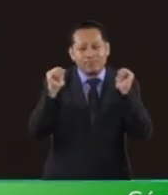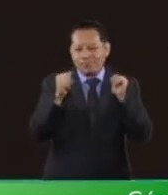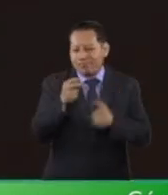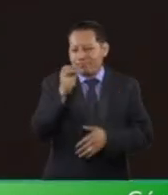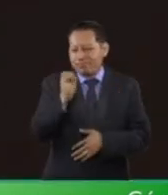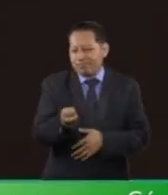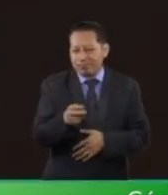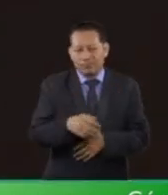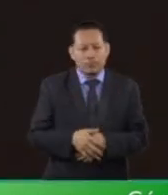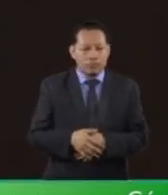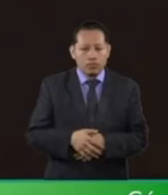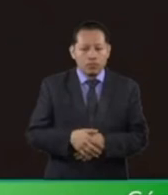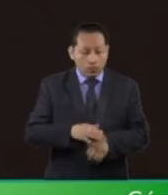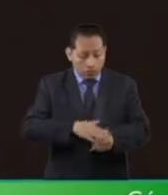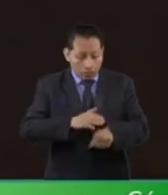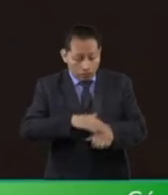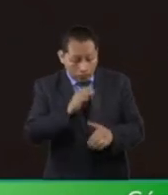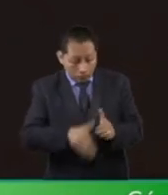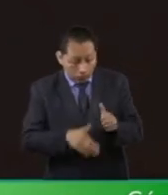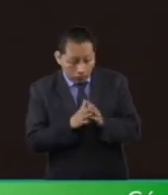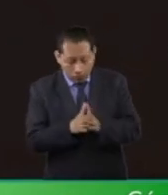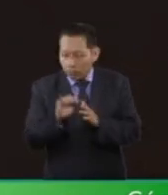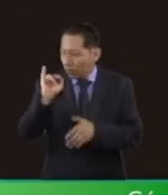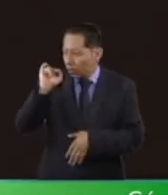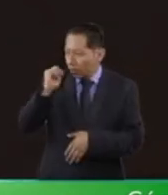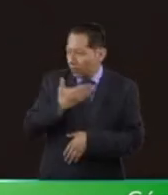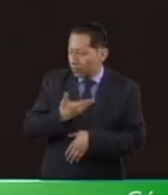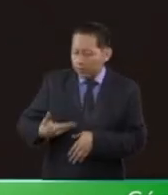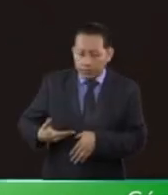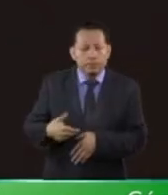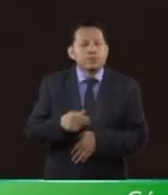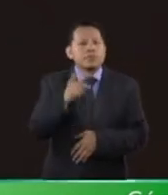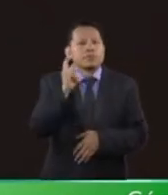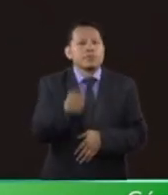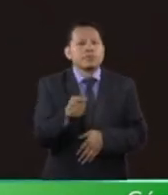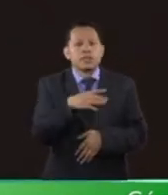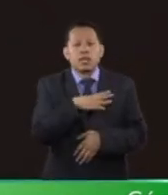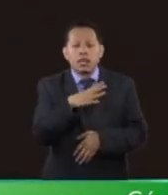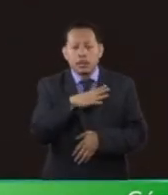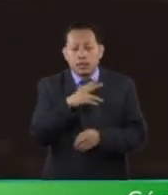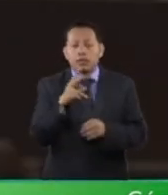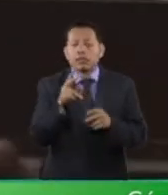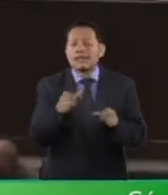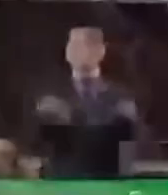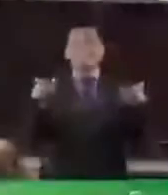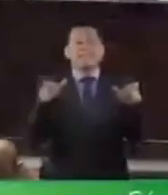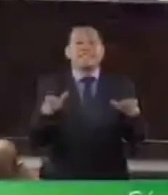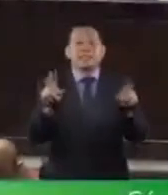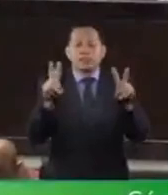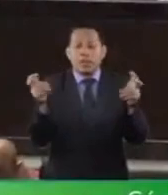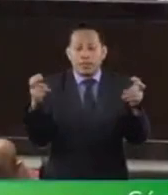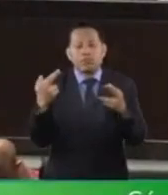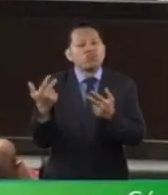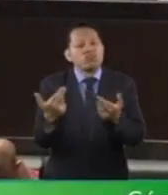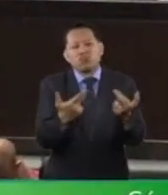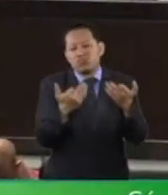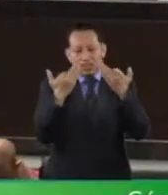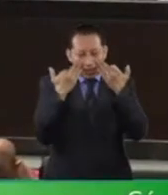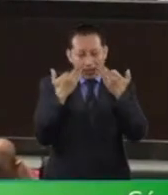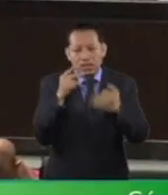nada de fondo. Concluyo, presidente. De la agenda de seguridad, la descomposición es evidente.